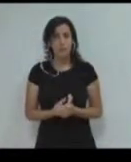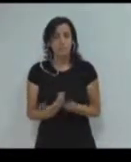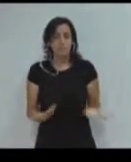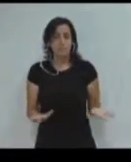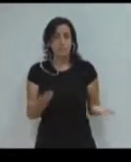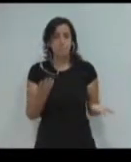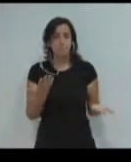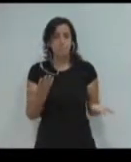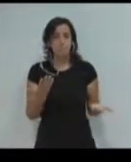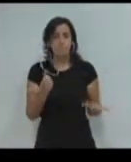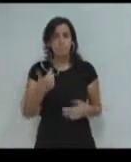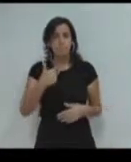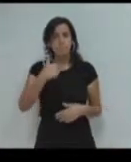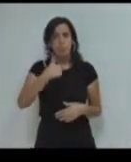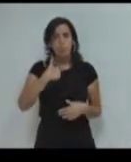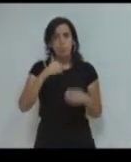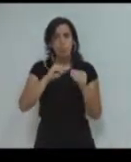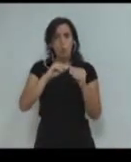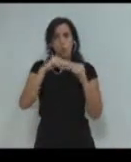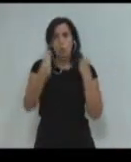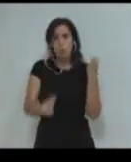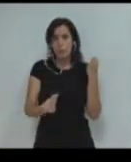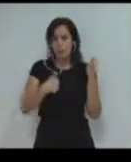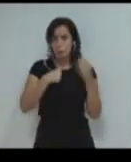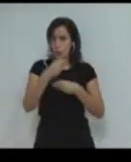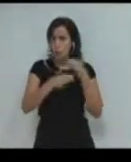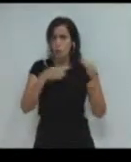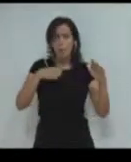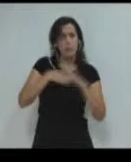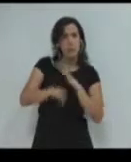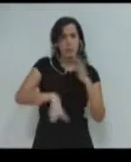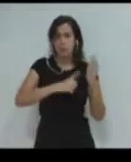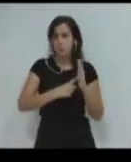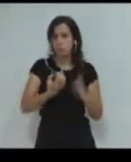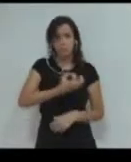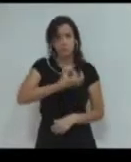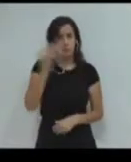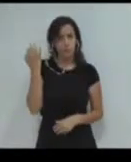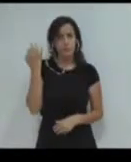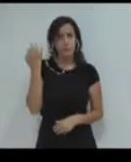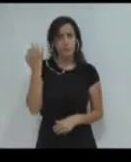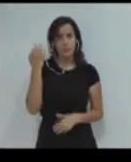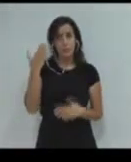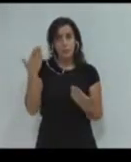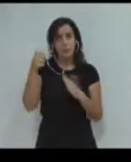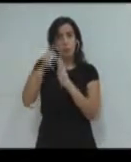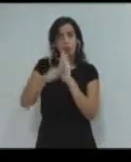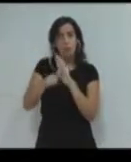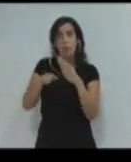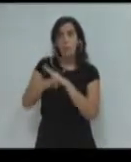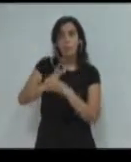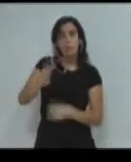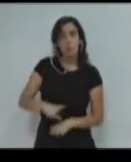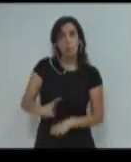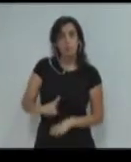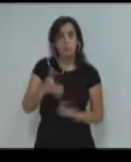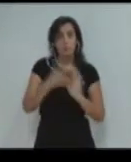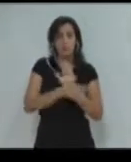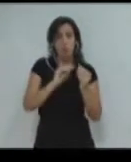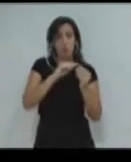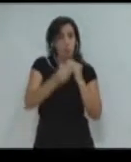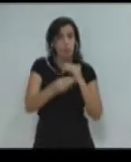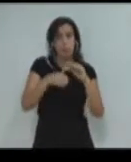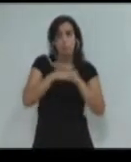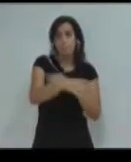Entonces, claro, yo hago un documento súper accesible, perfecto, pero si no es accesible el programa, el documento no voy a poder